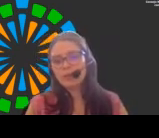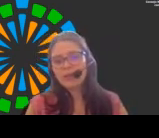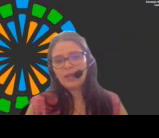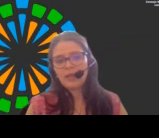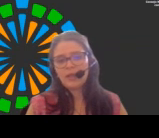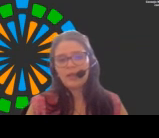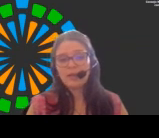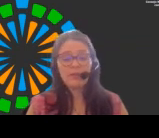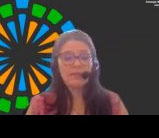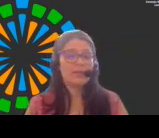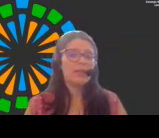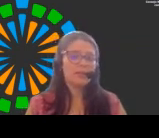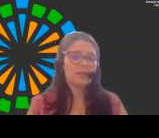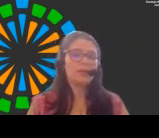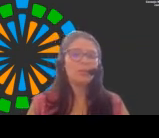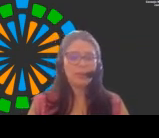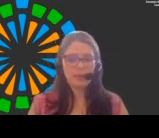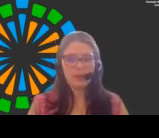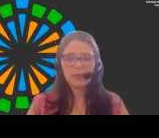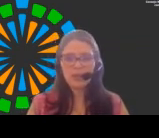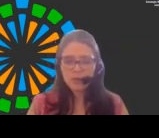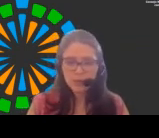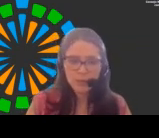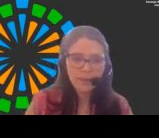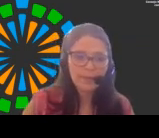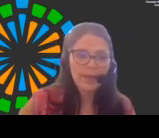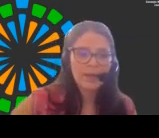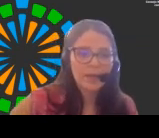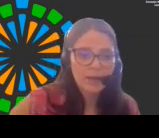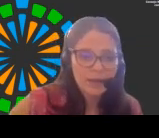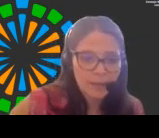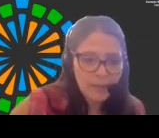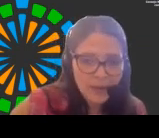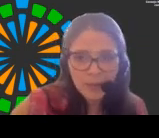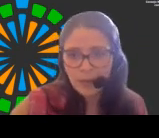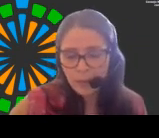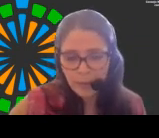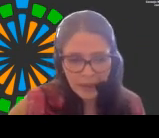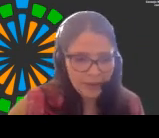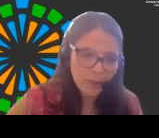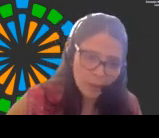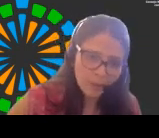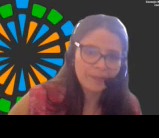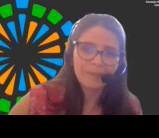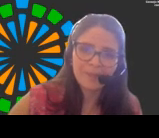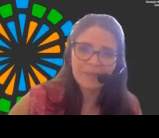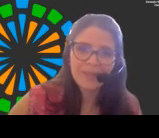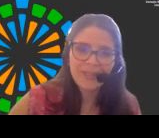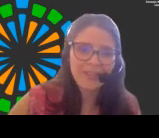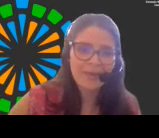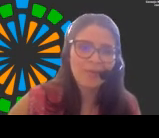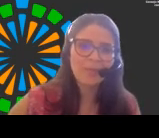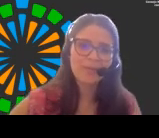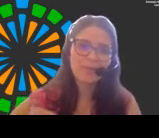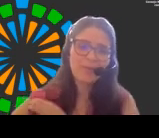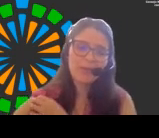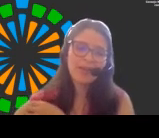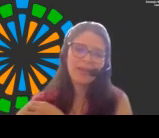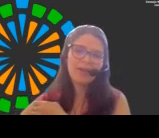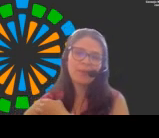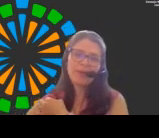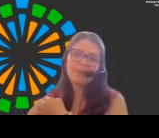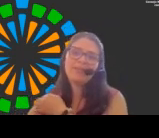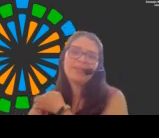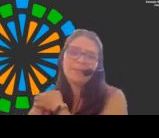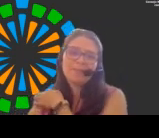fuerte componente de de fiscalizar el cumplimiento de derechos más o menos por ahí es como muchísima información